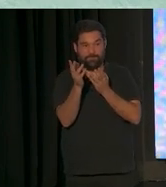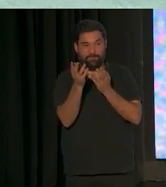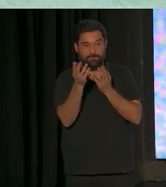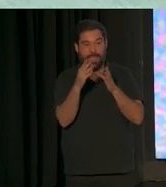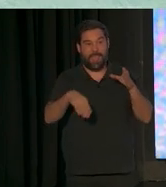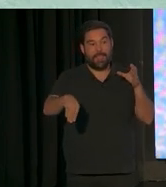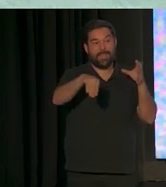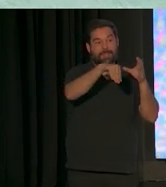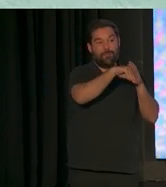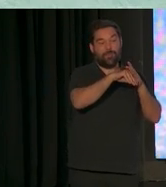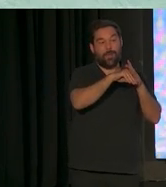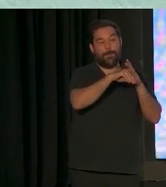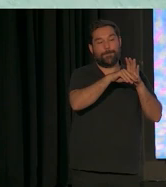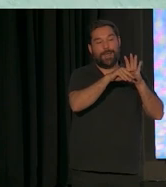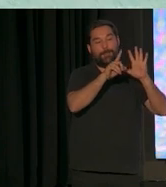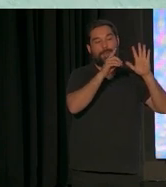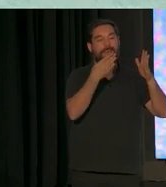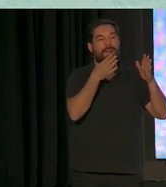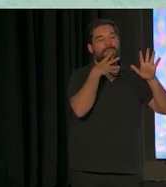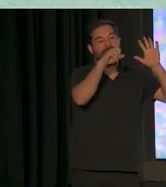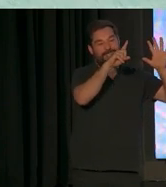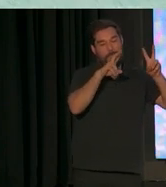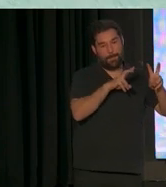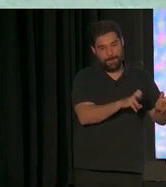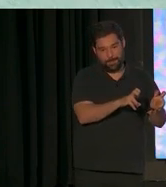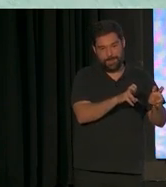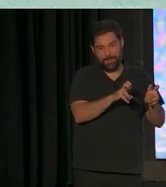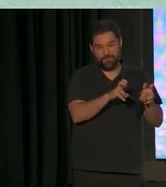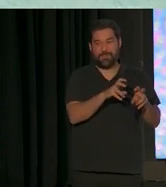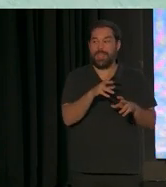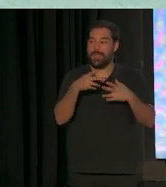nuestros 6 primeros años de vida y una despedida.